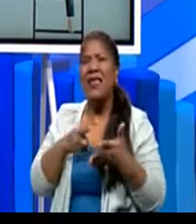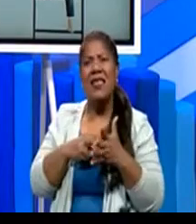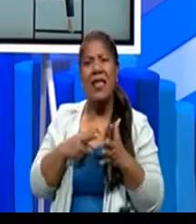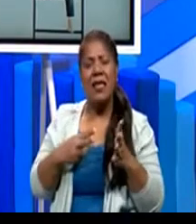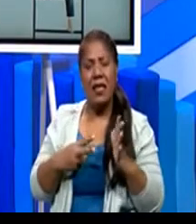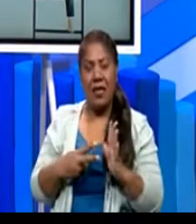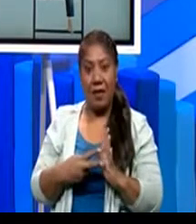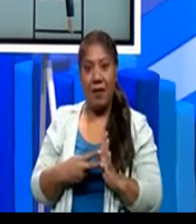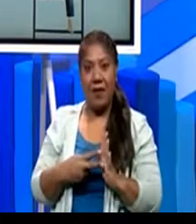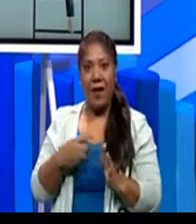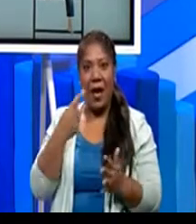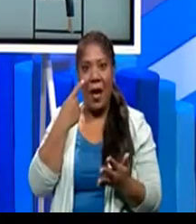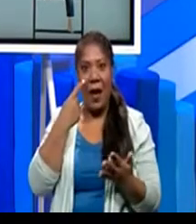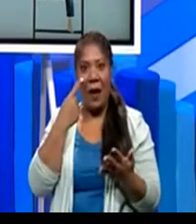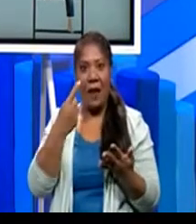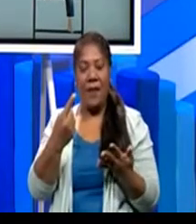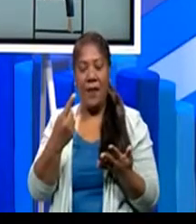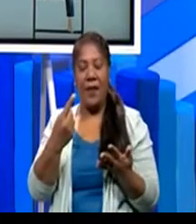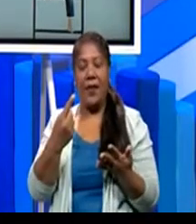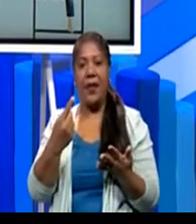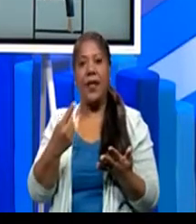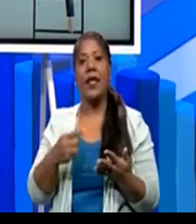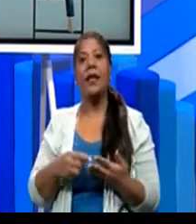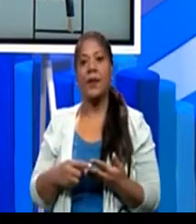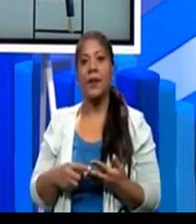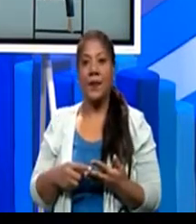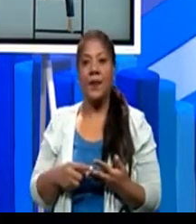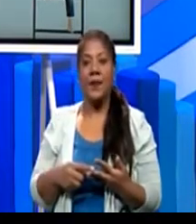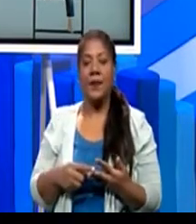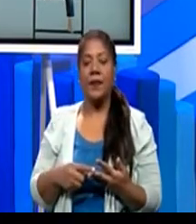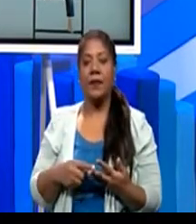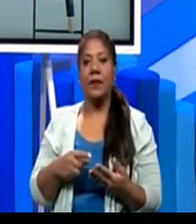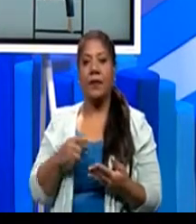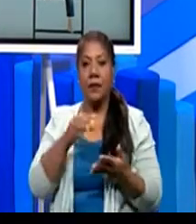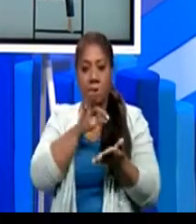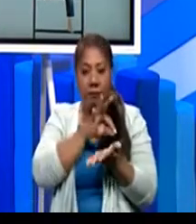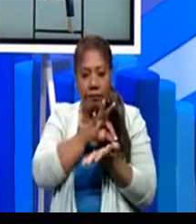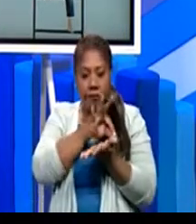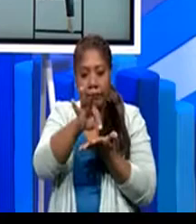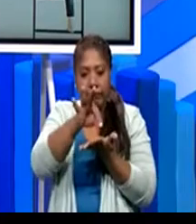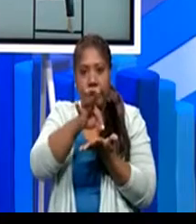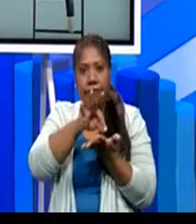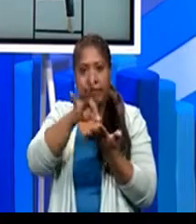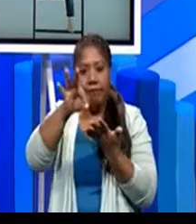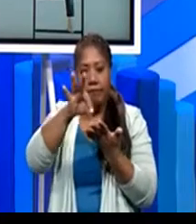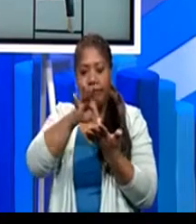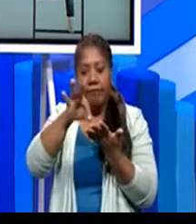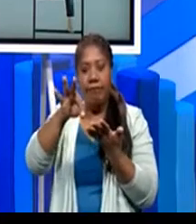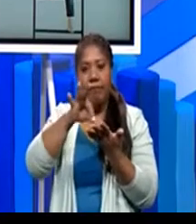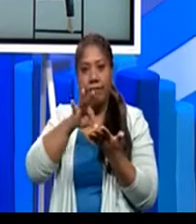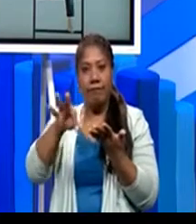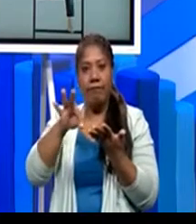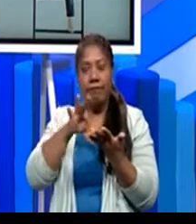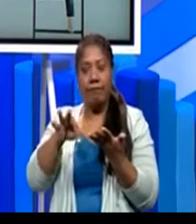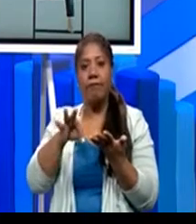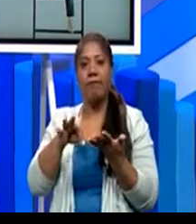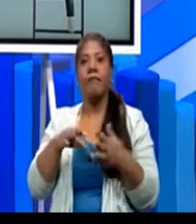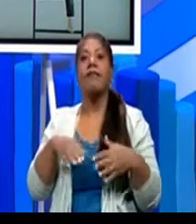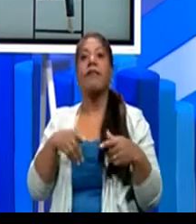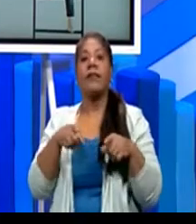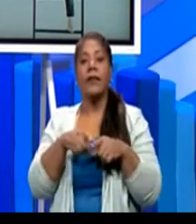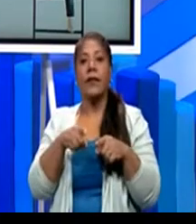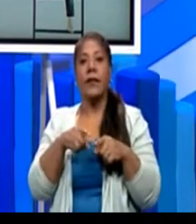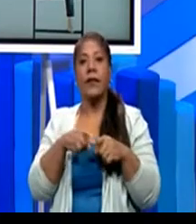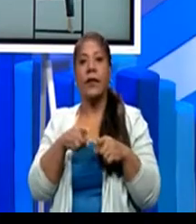Ah, vamos a ver qué son las características. Y dentro de la descripción, nosotros tenemos una clasificación que nos